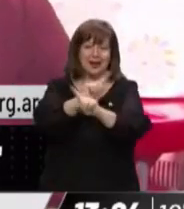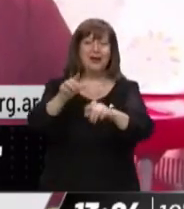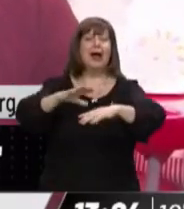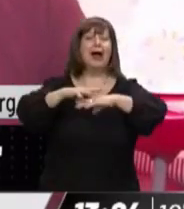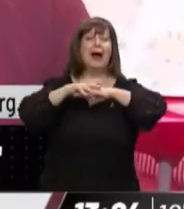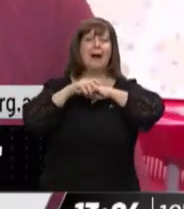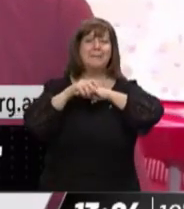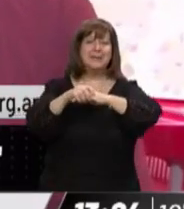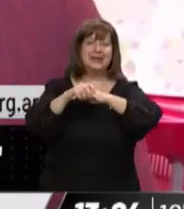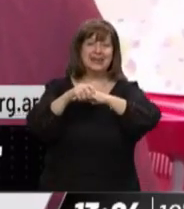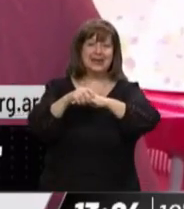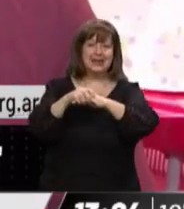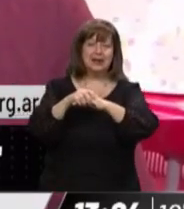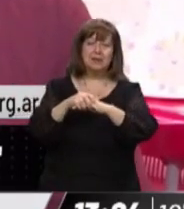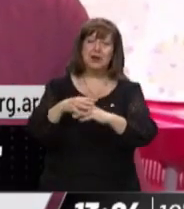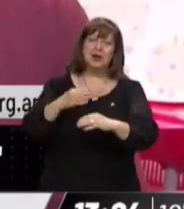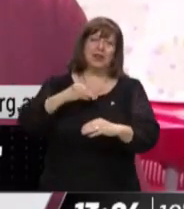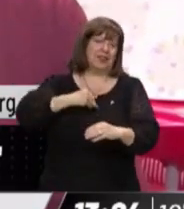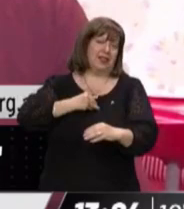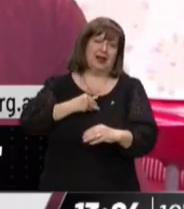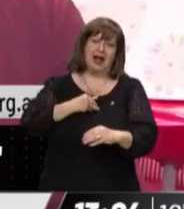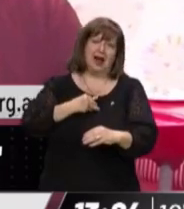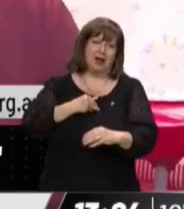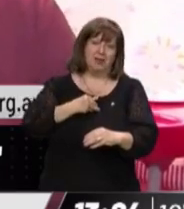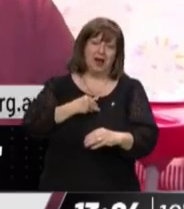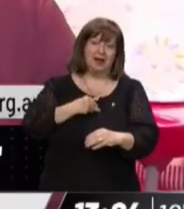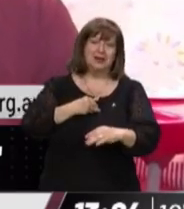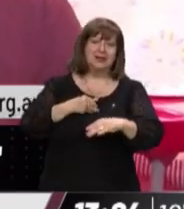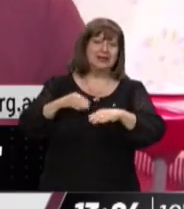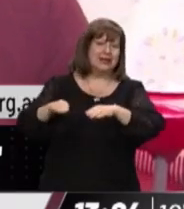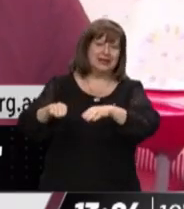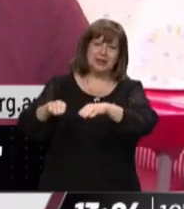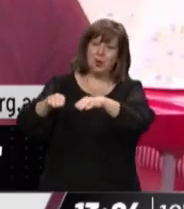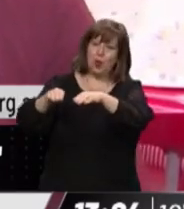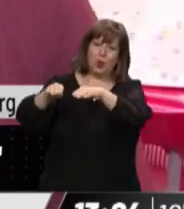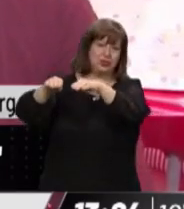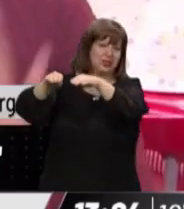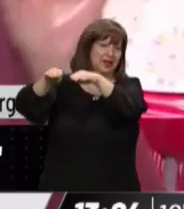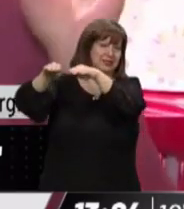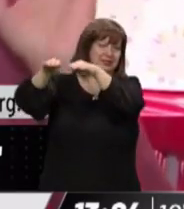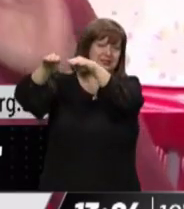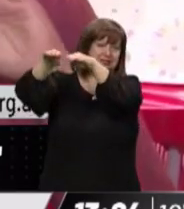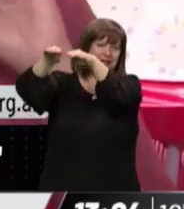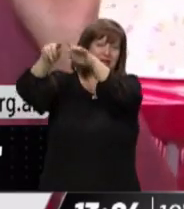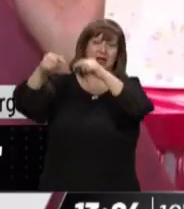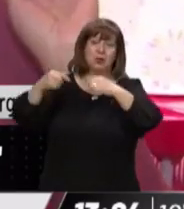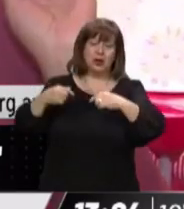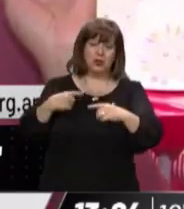qué hermana te banca 8 meses si tiene su vida? Sí. Es impresionante. Sí, no, y ella está todo para